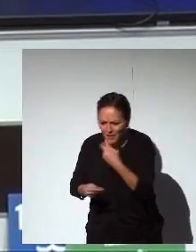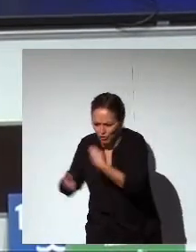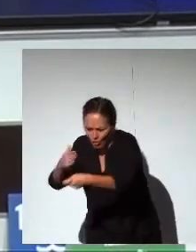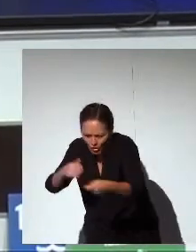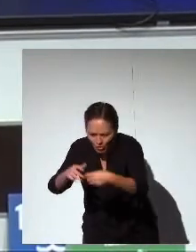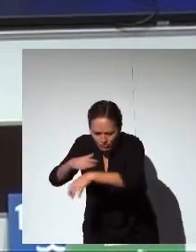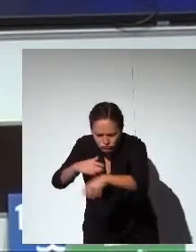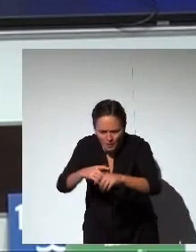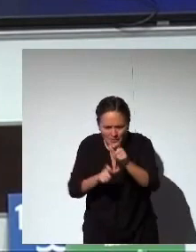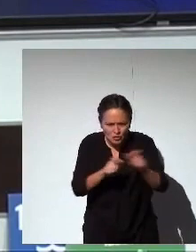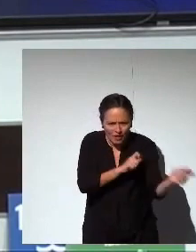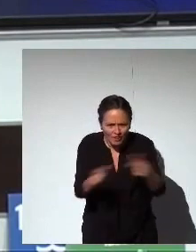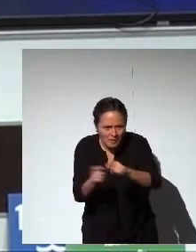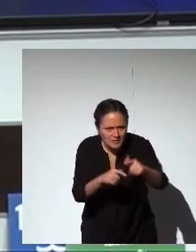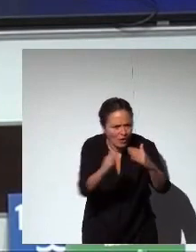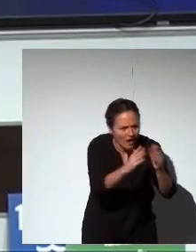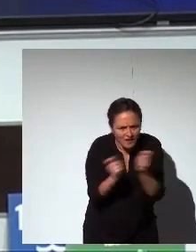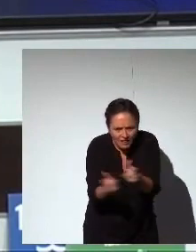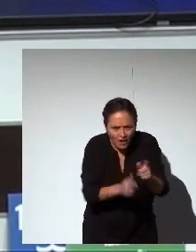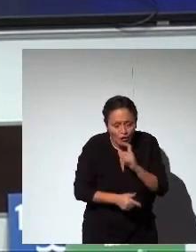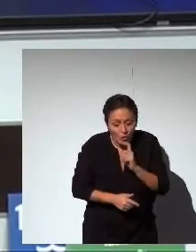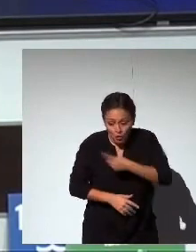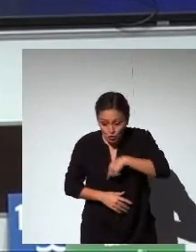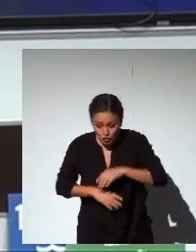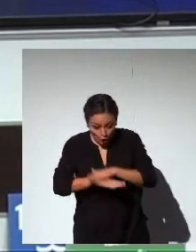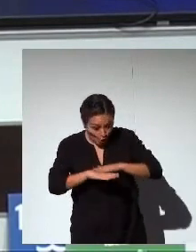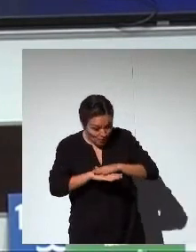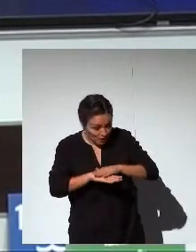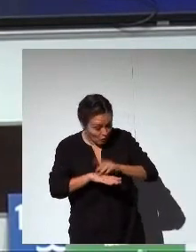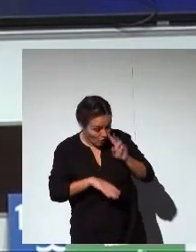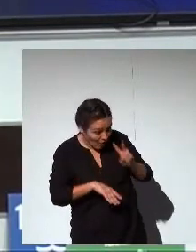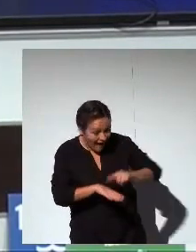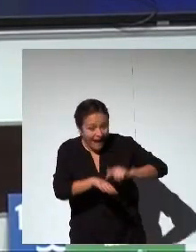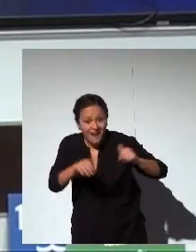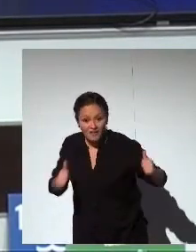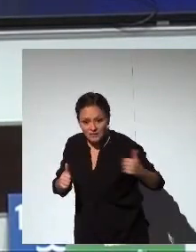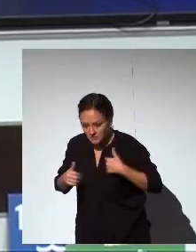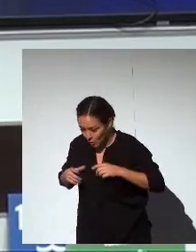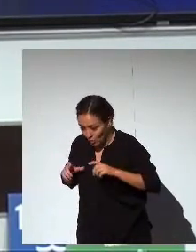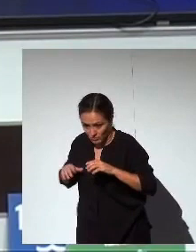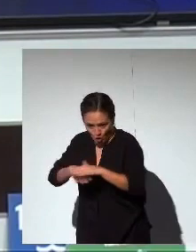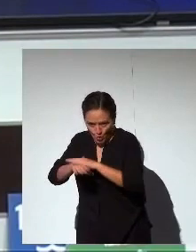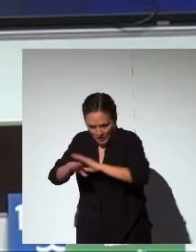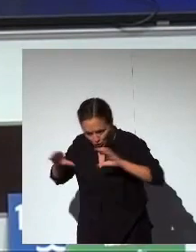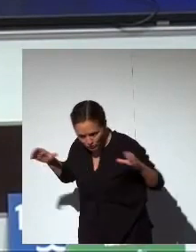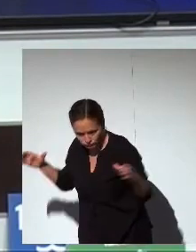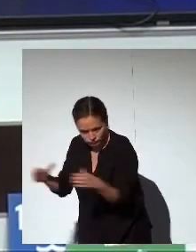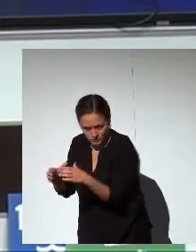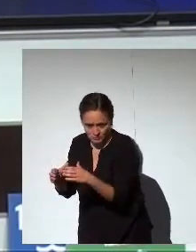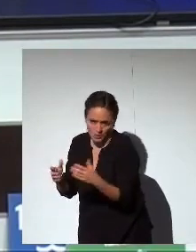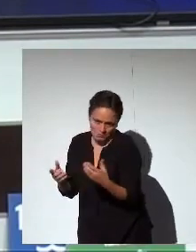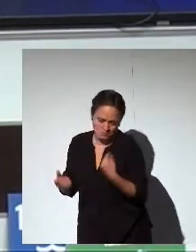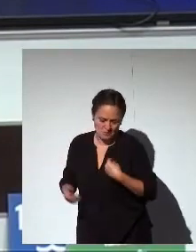desplazadas, nosotras a la vez, desde el Gobierno, lo que hicimos fue reunirnos todos, estamos hablando de los